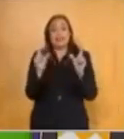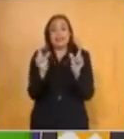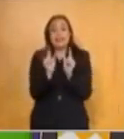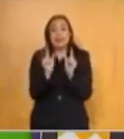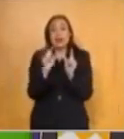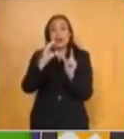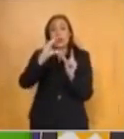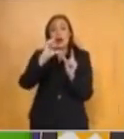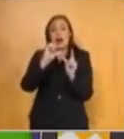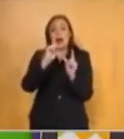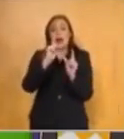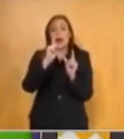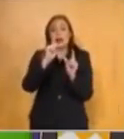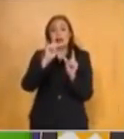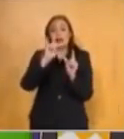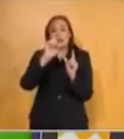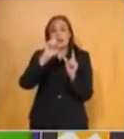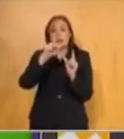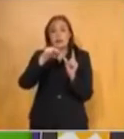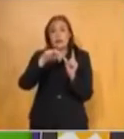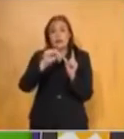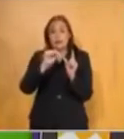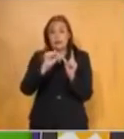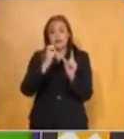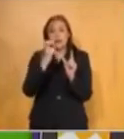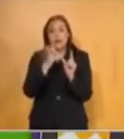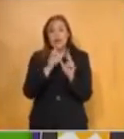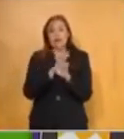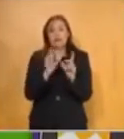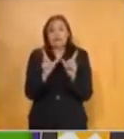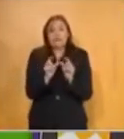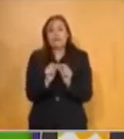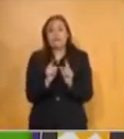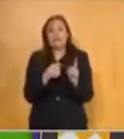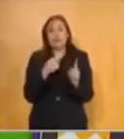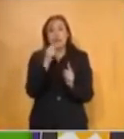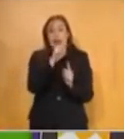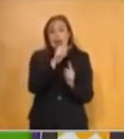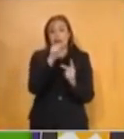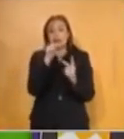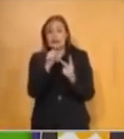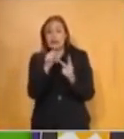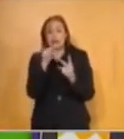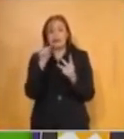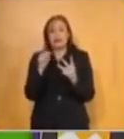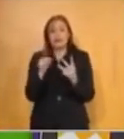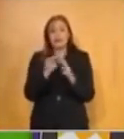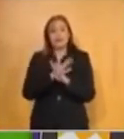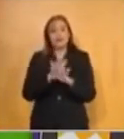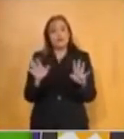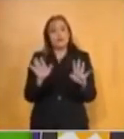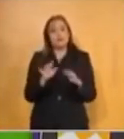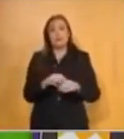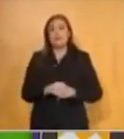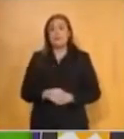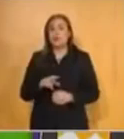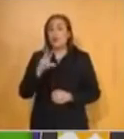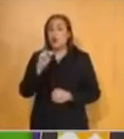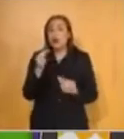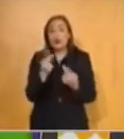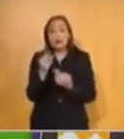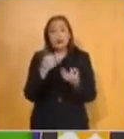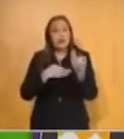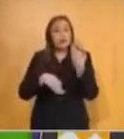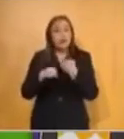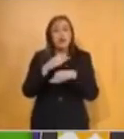para la narrativa. ¿Cuáles son los que tenemos aquí marcados? En este recuadro, en este otro y aquí al final. No es necesario que en todos